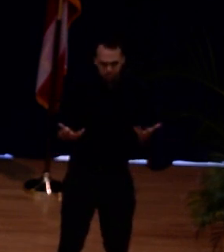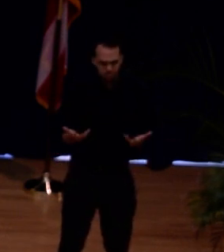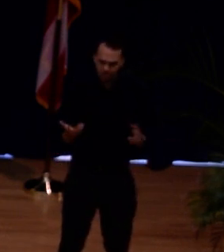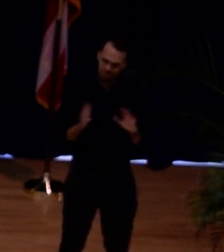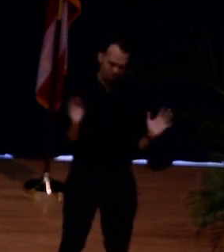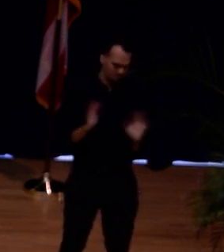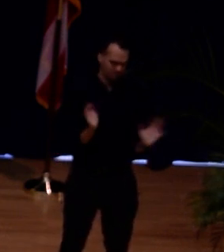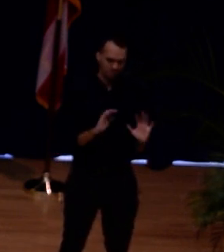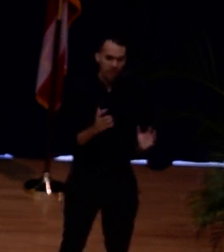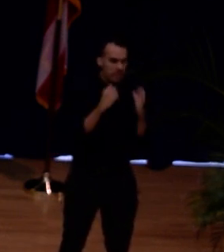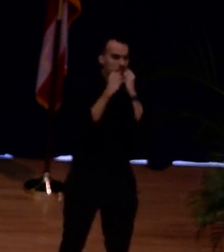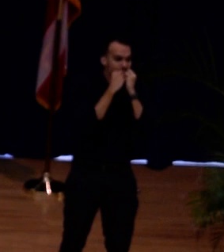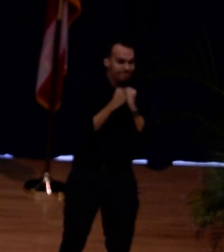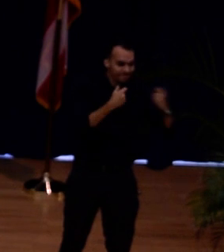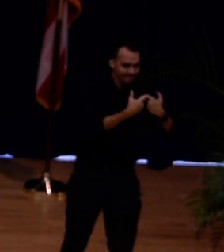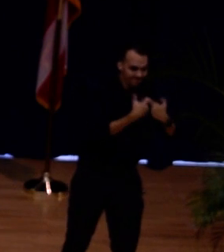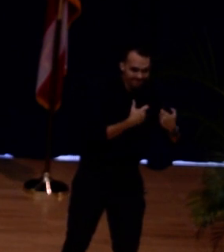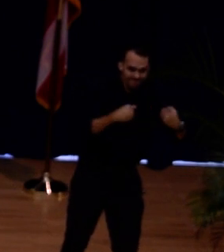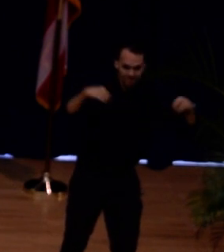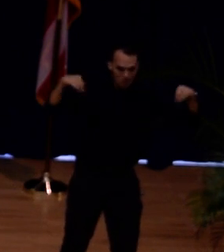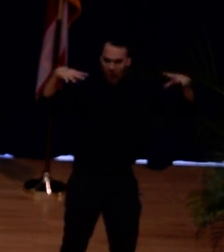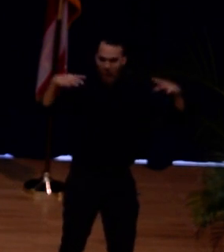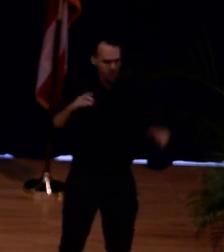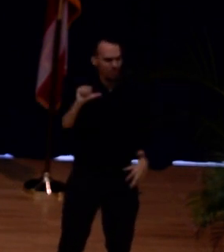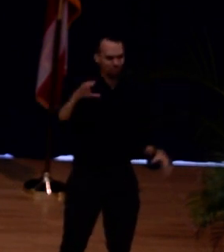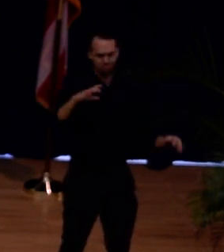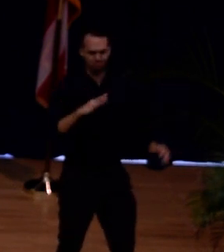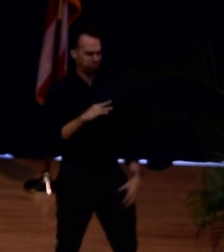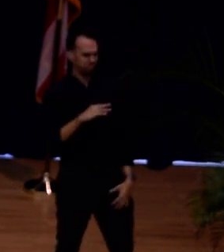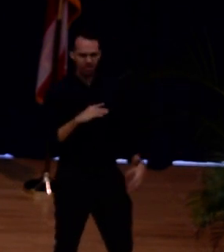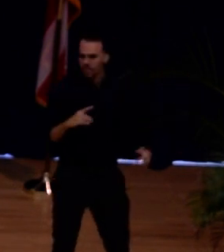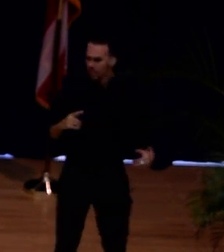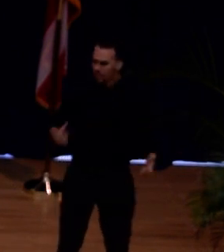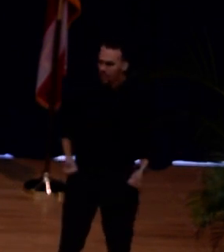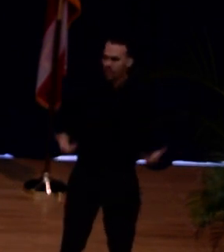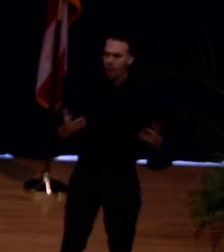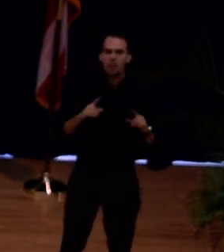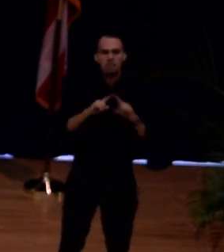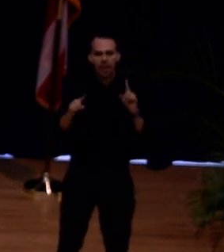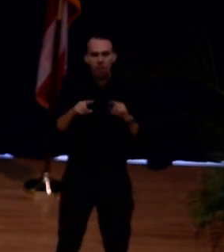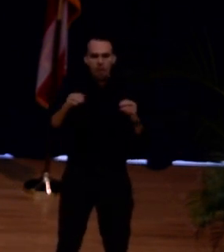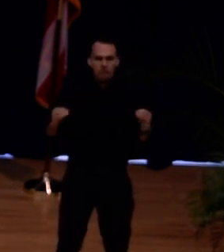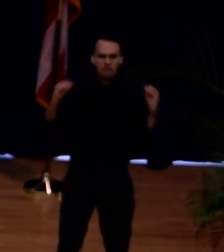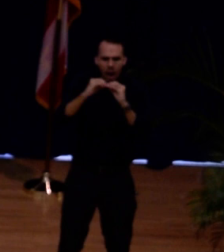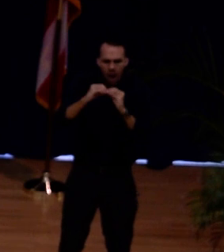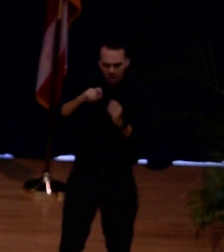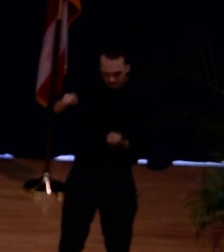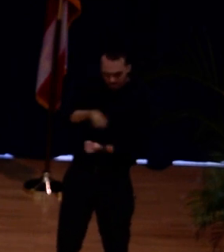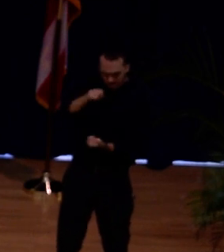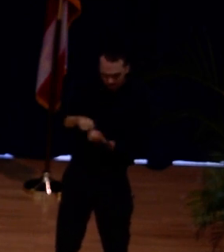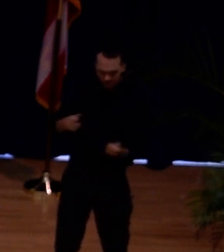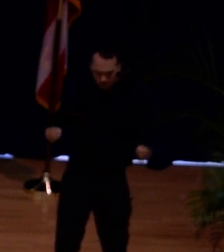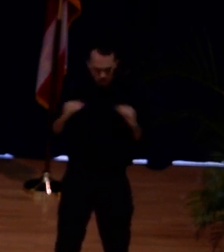un recurso preciado y queremos ser, ¿verdad?, más astutos, más astutas en cómo. Así que la eficiencia